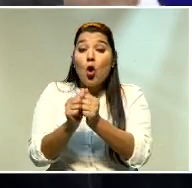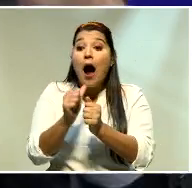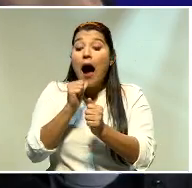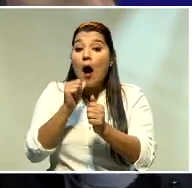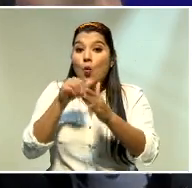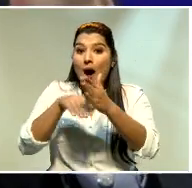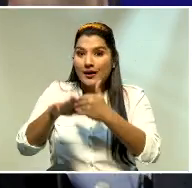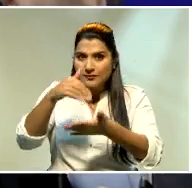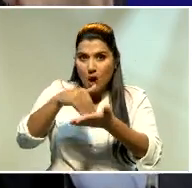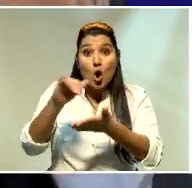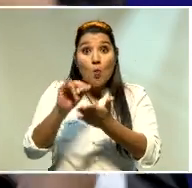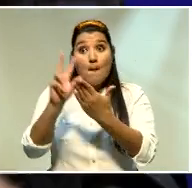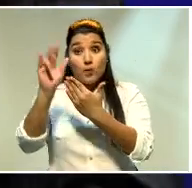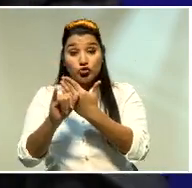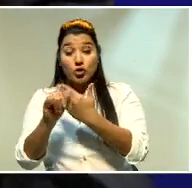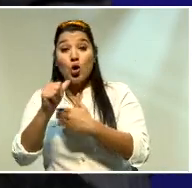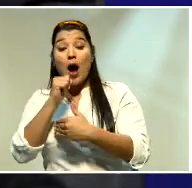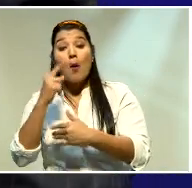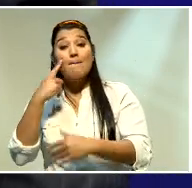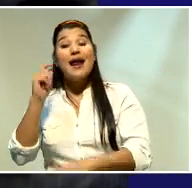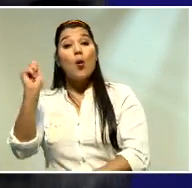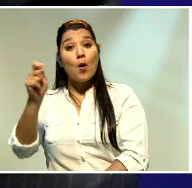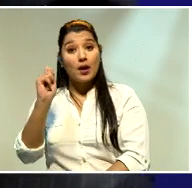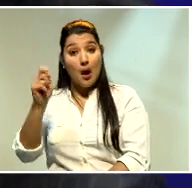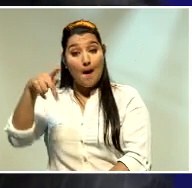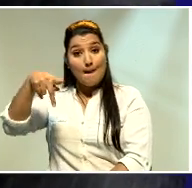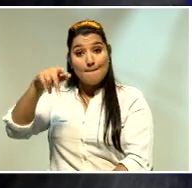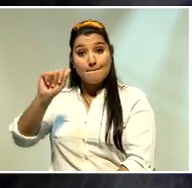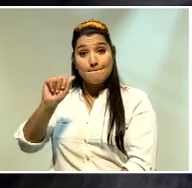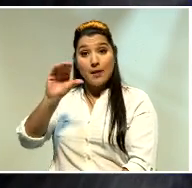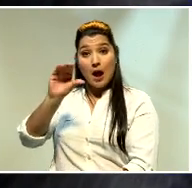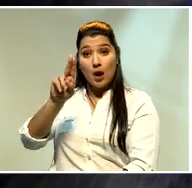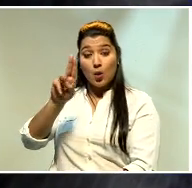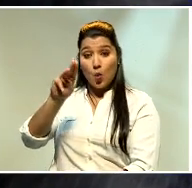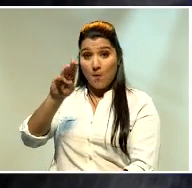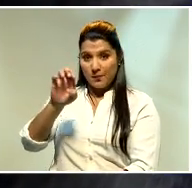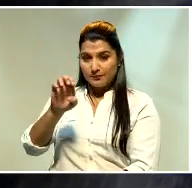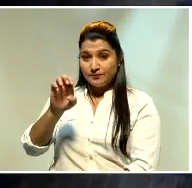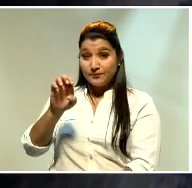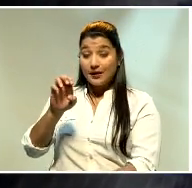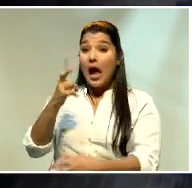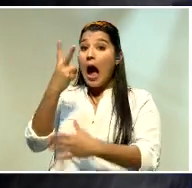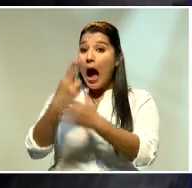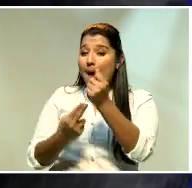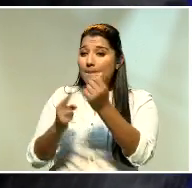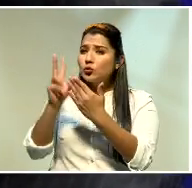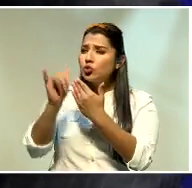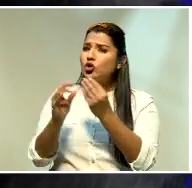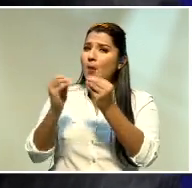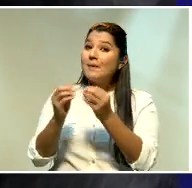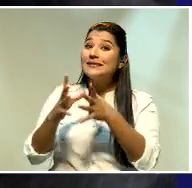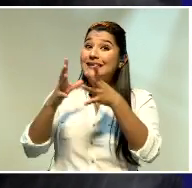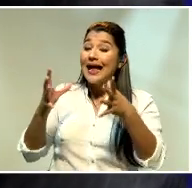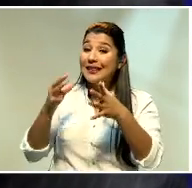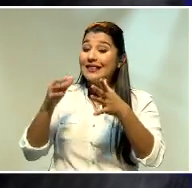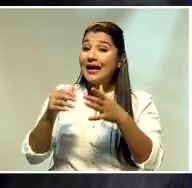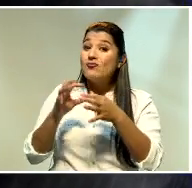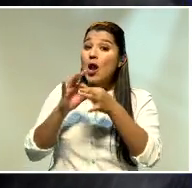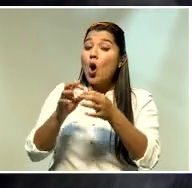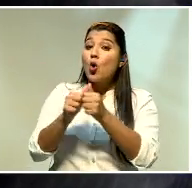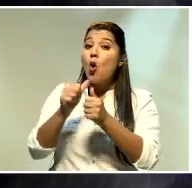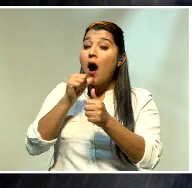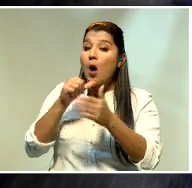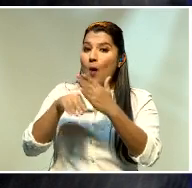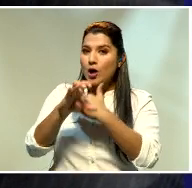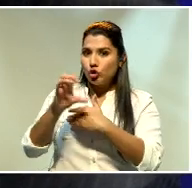proyecto de agua para Guanacaste, el PACUME, los estudios de prefactibilidad de esos 2 proyectos, los 2 proyectos más grandes de agua de Costa Rica,